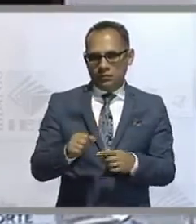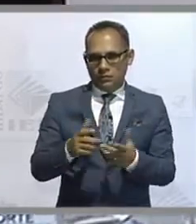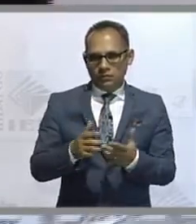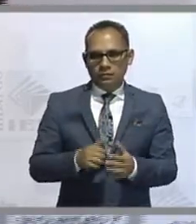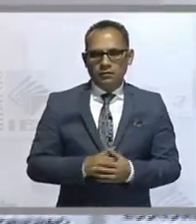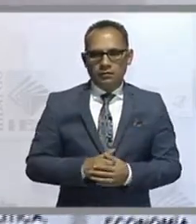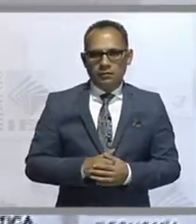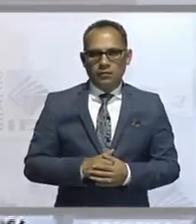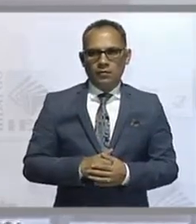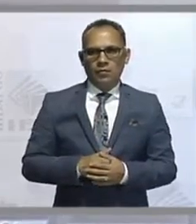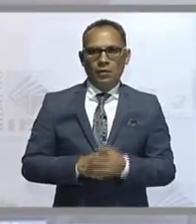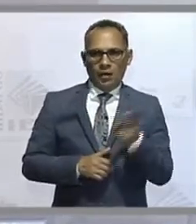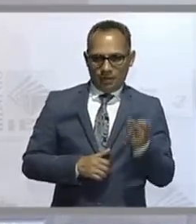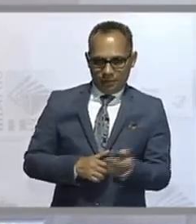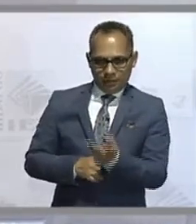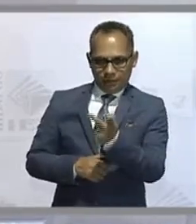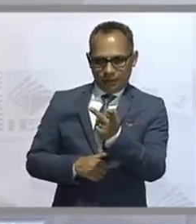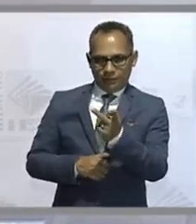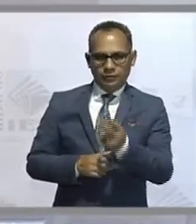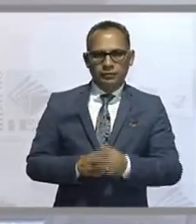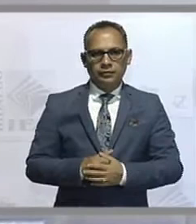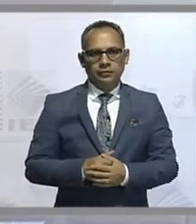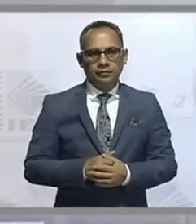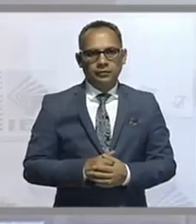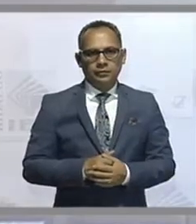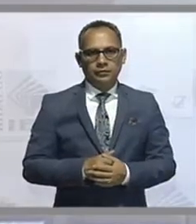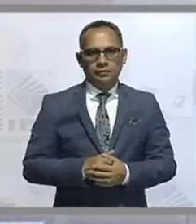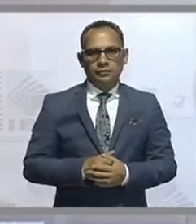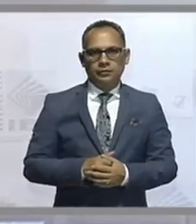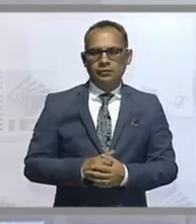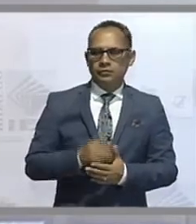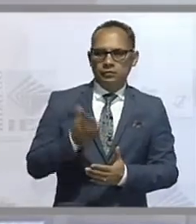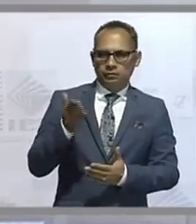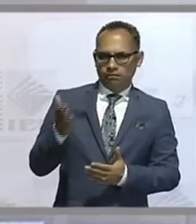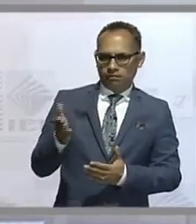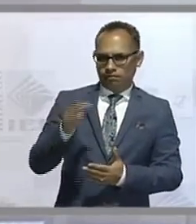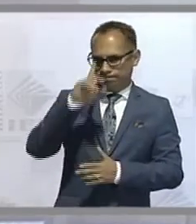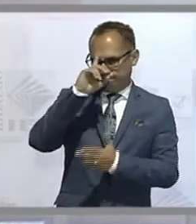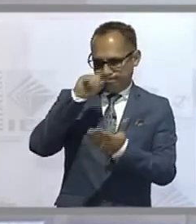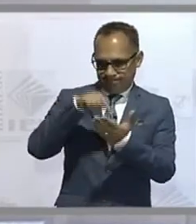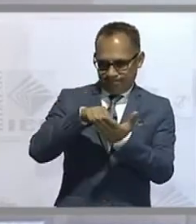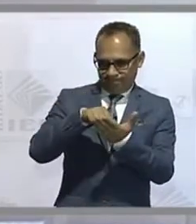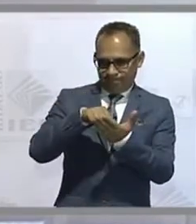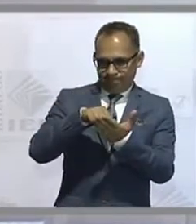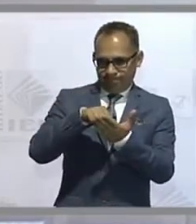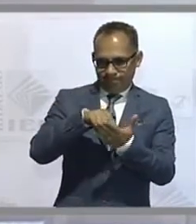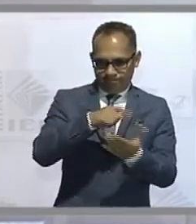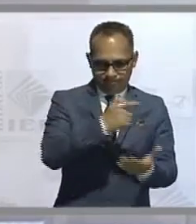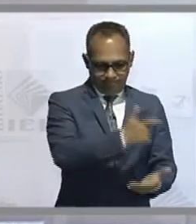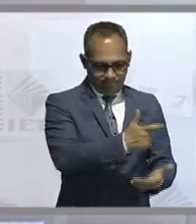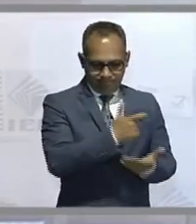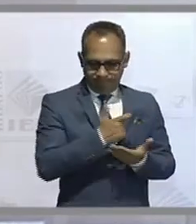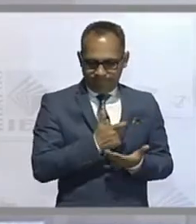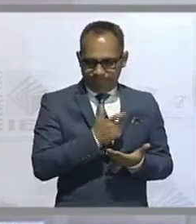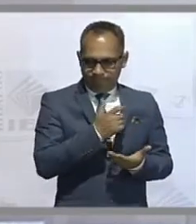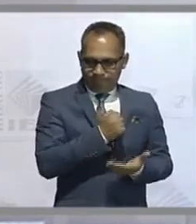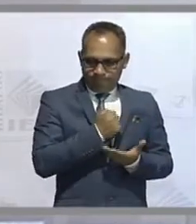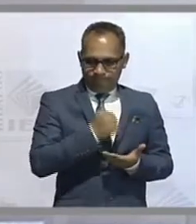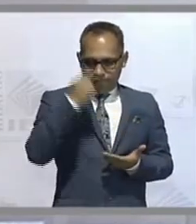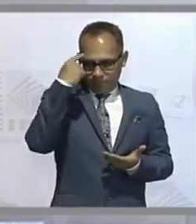le plantea la pregunta candidato considera importante que haya un presupuesto de rescate arqueológico